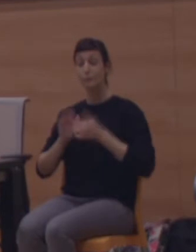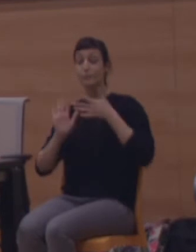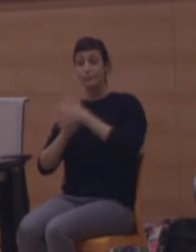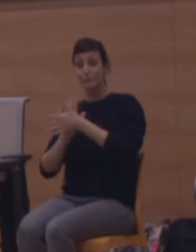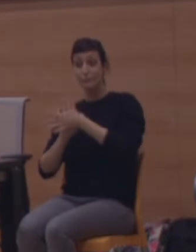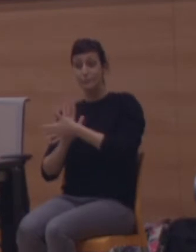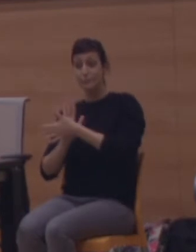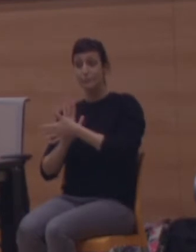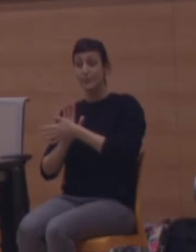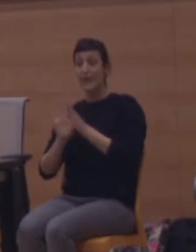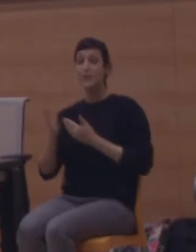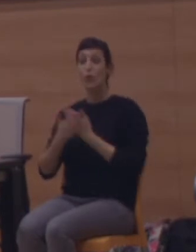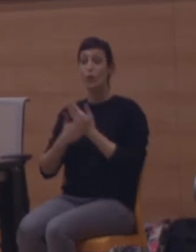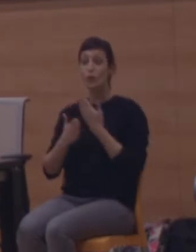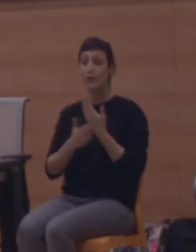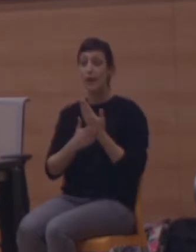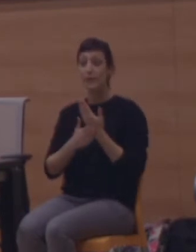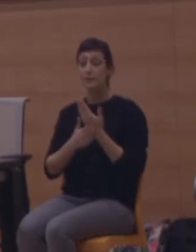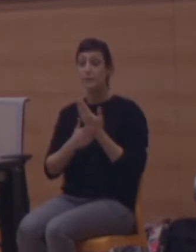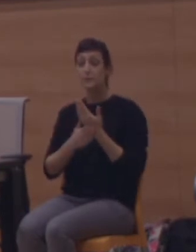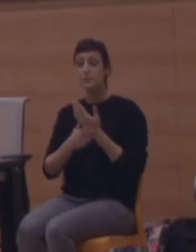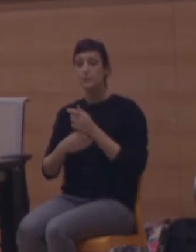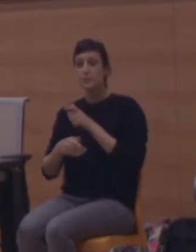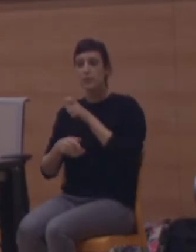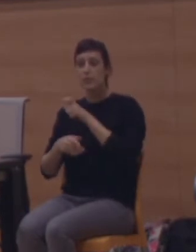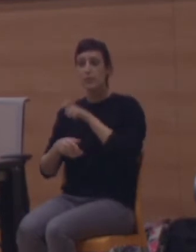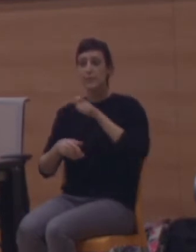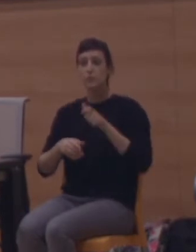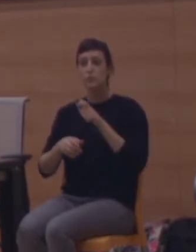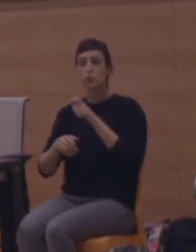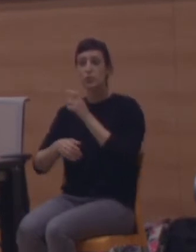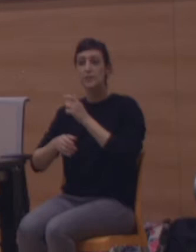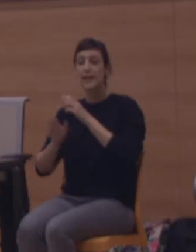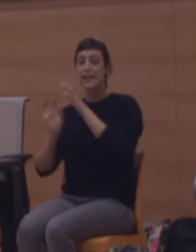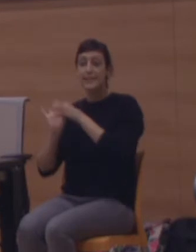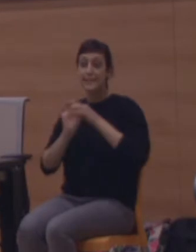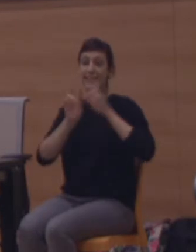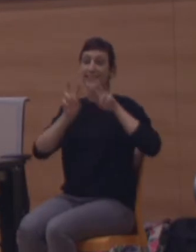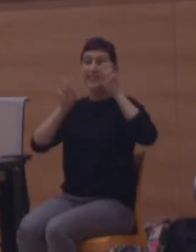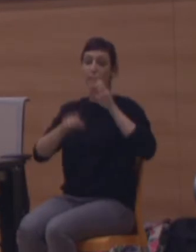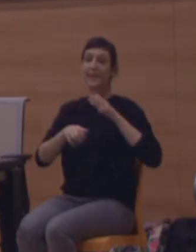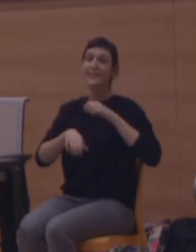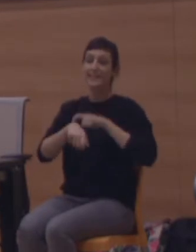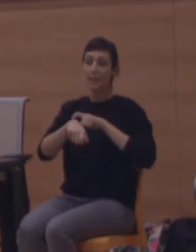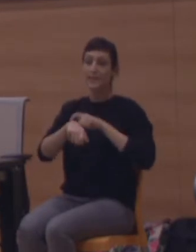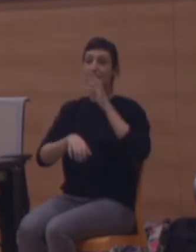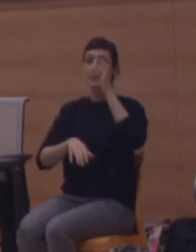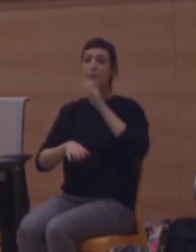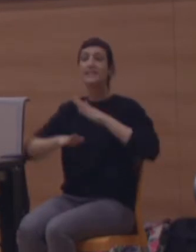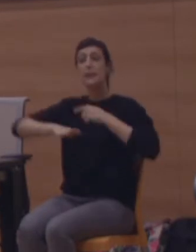es jornada de lesiones en los miembros inferiores, lesiones relacionadas con la diabetes y pie diabético.